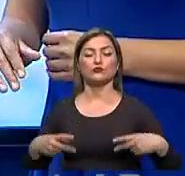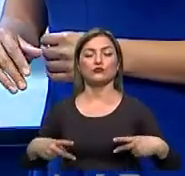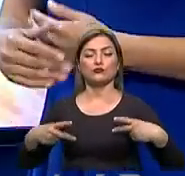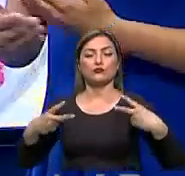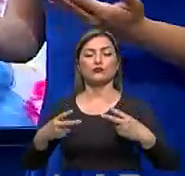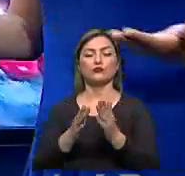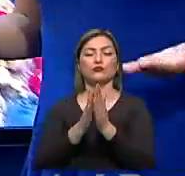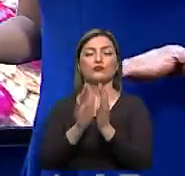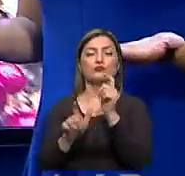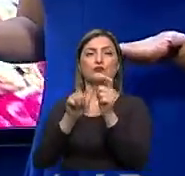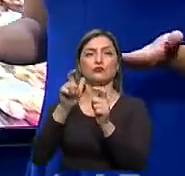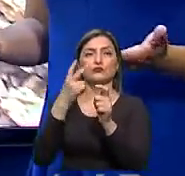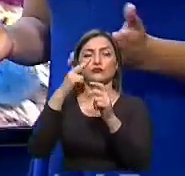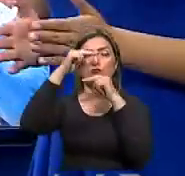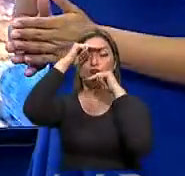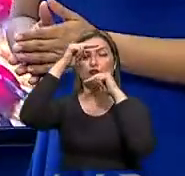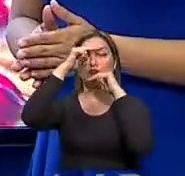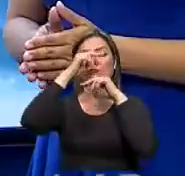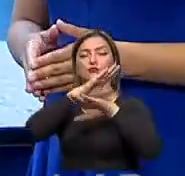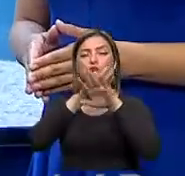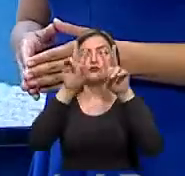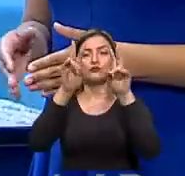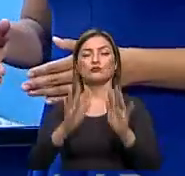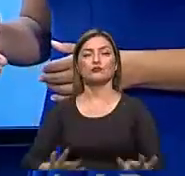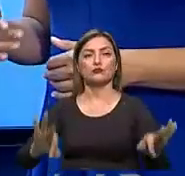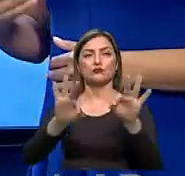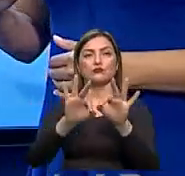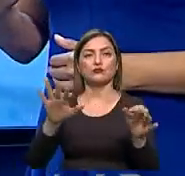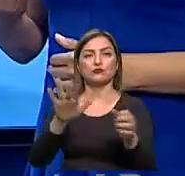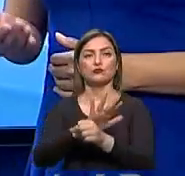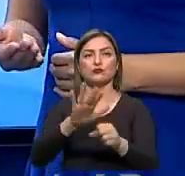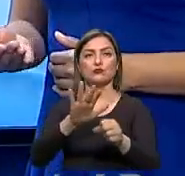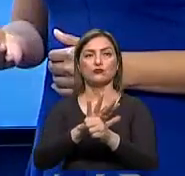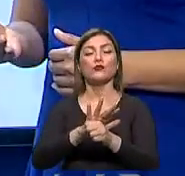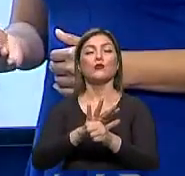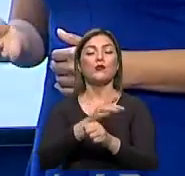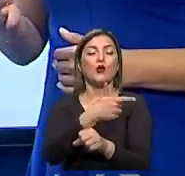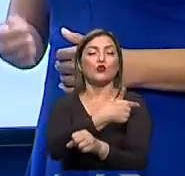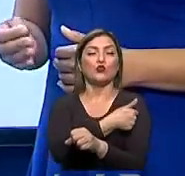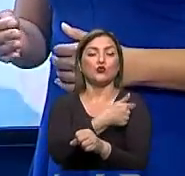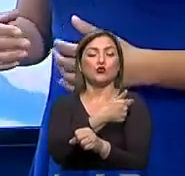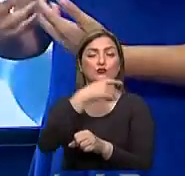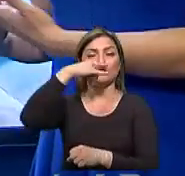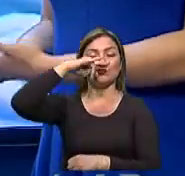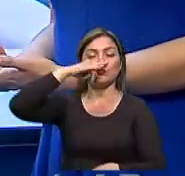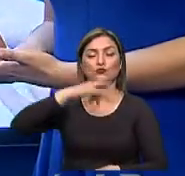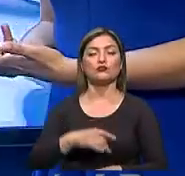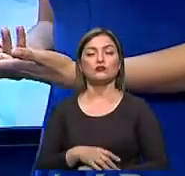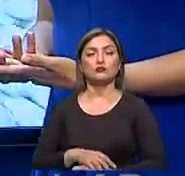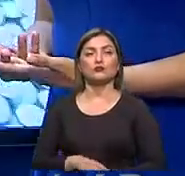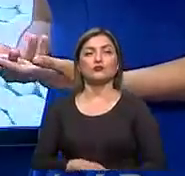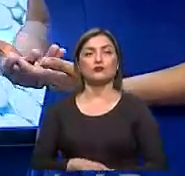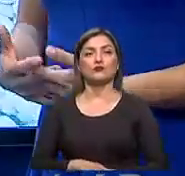a pedido de nuestros fieles televidentes, hablaremos sobre la importancia de completar el esquema normal de vacunación de los niños, además